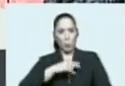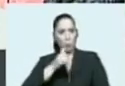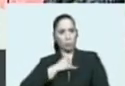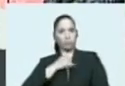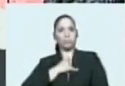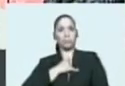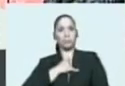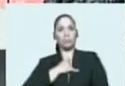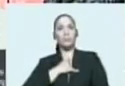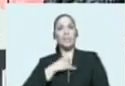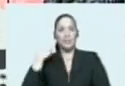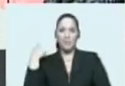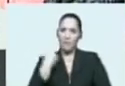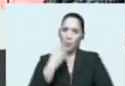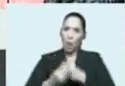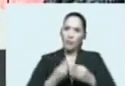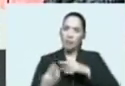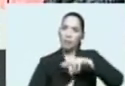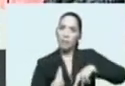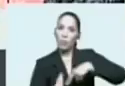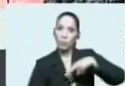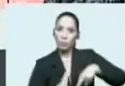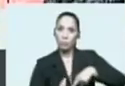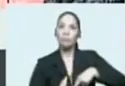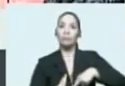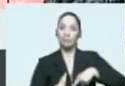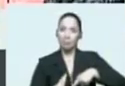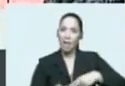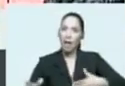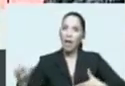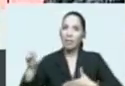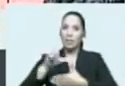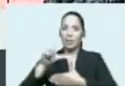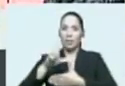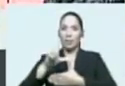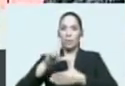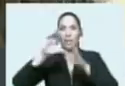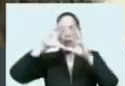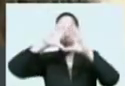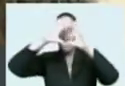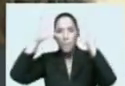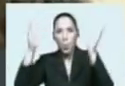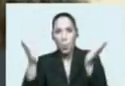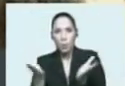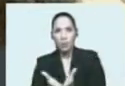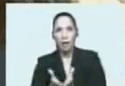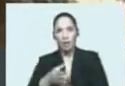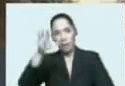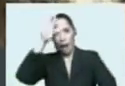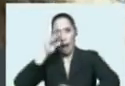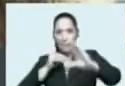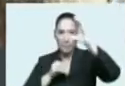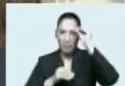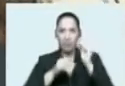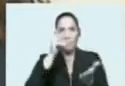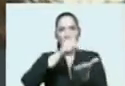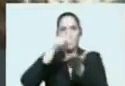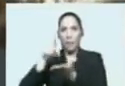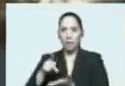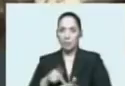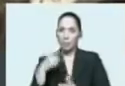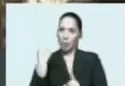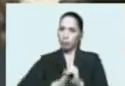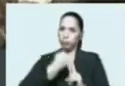ejercer como revolución en el contexto latinoamericano y mundial aprender a ser partícipe de las luchas de los pueblos